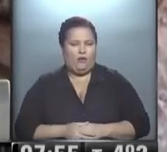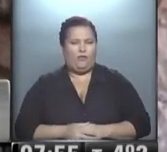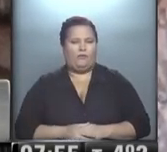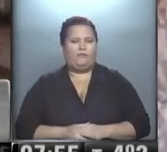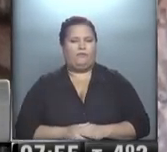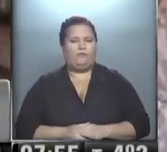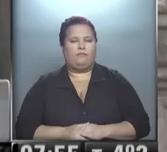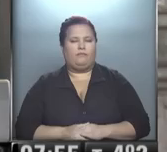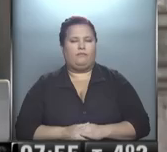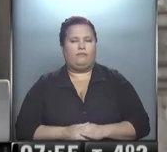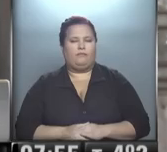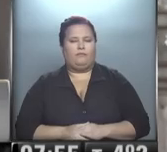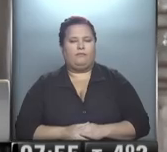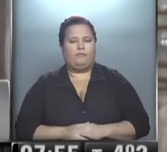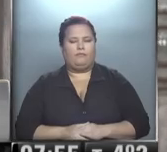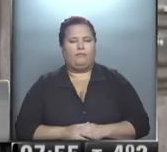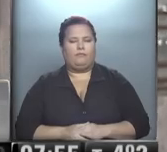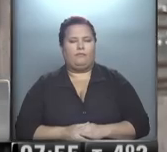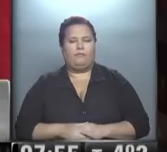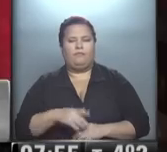en su relato, Camila